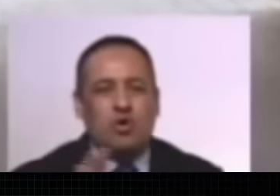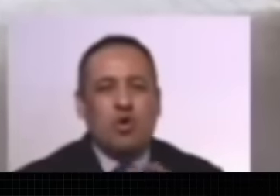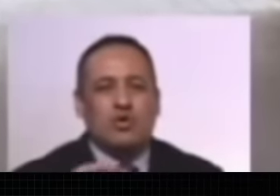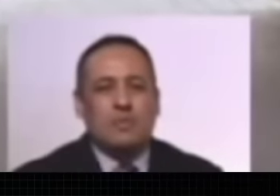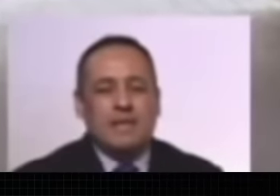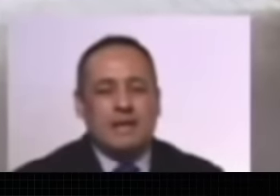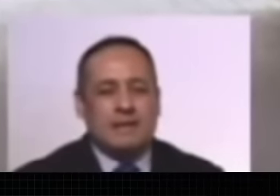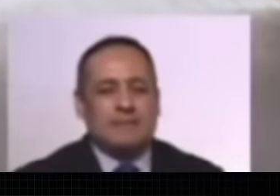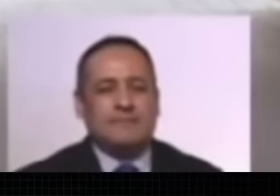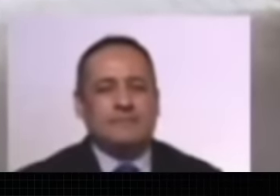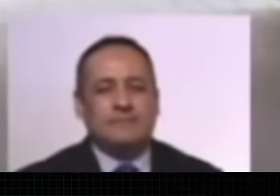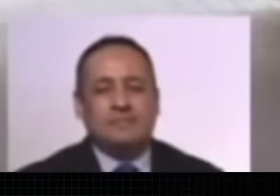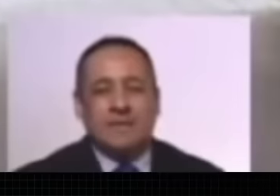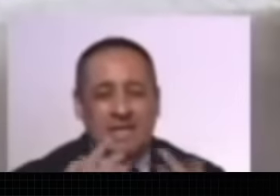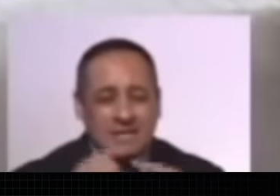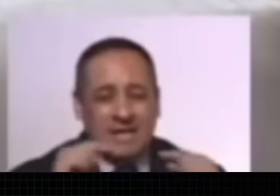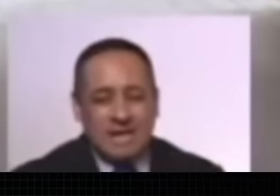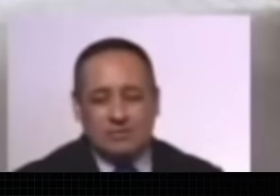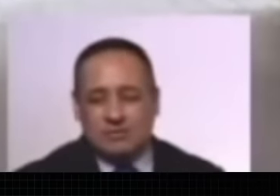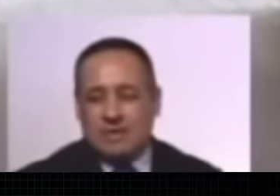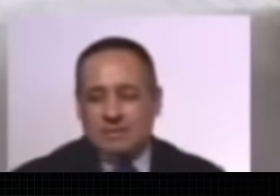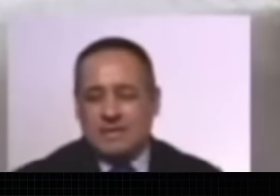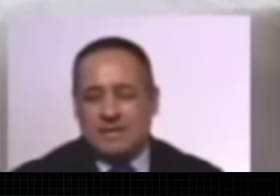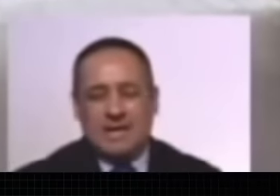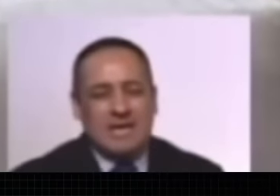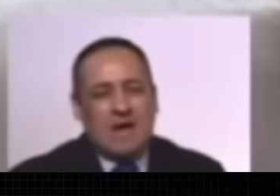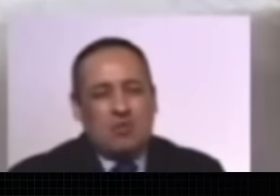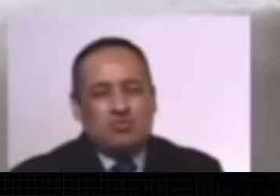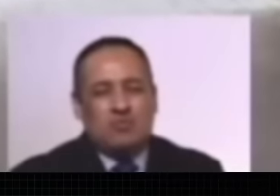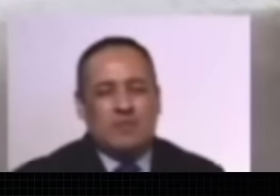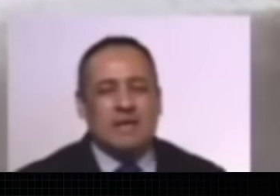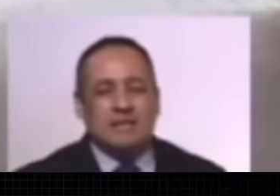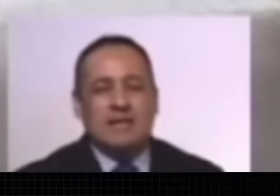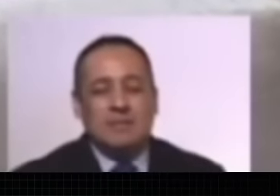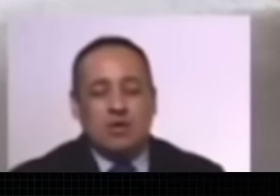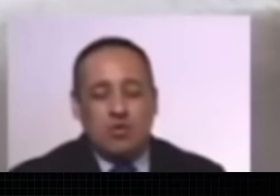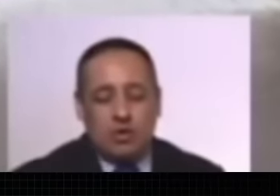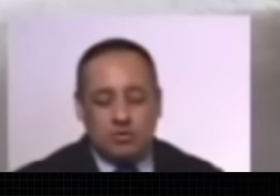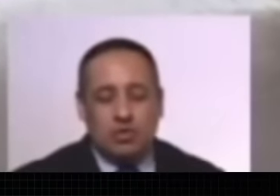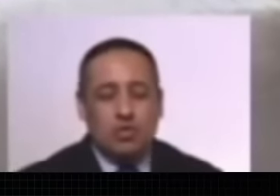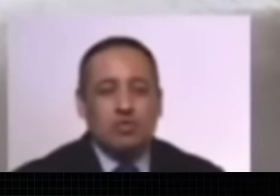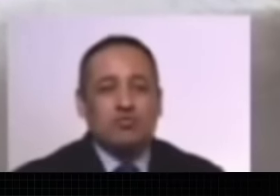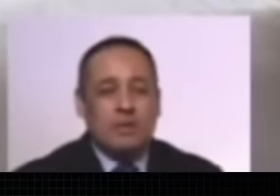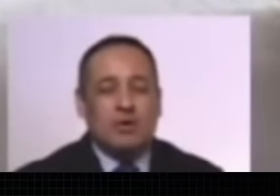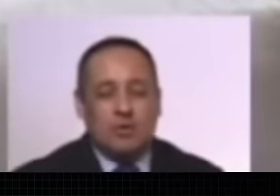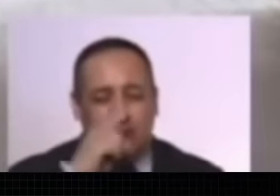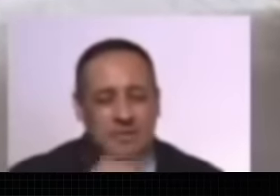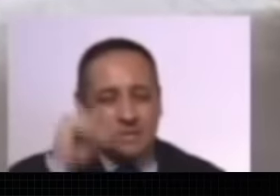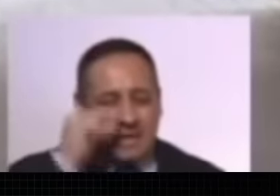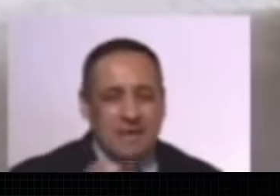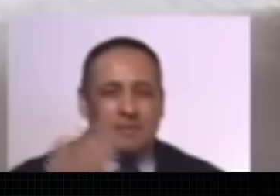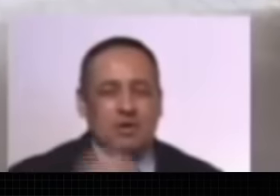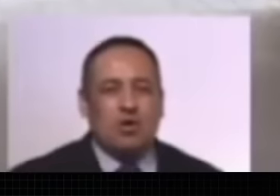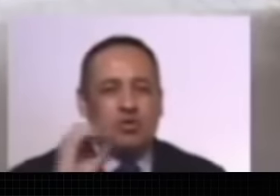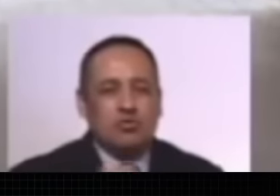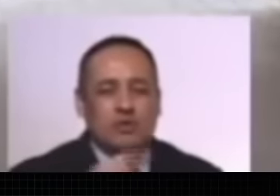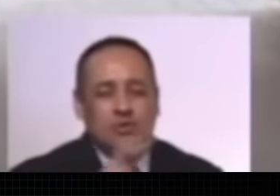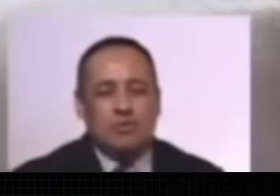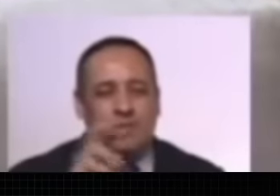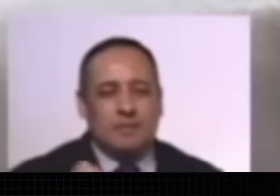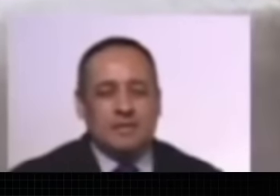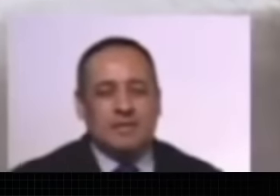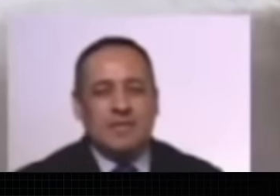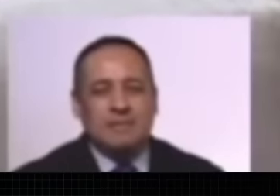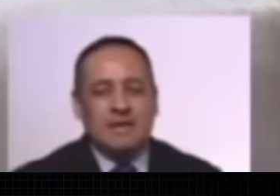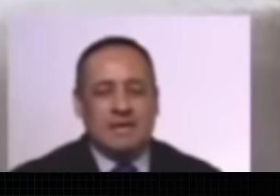Penal. Es que eso es a lo que ella está acostumbrada. Lo hizo con su amigo Vizcarra en octubre del 2020,